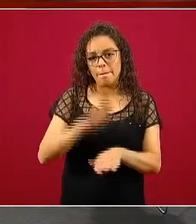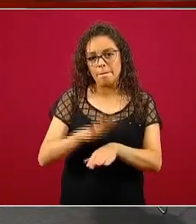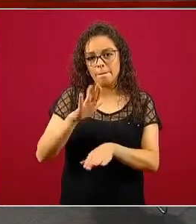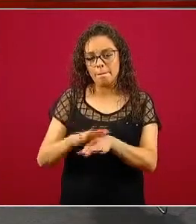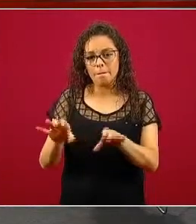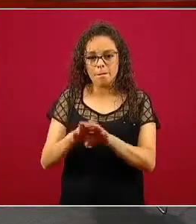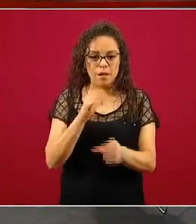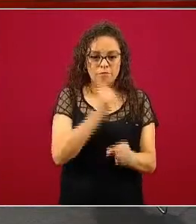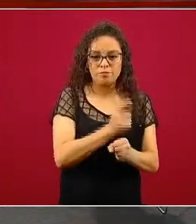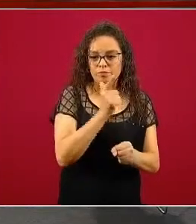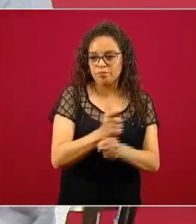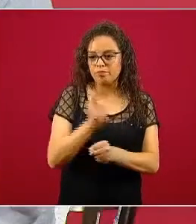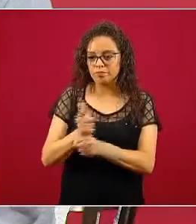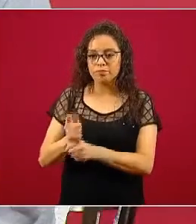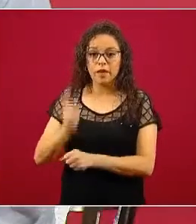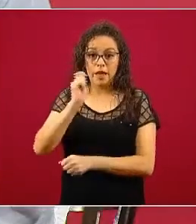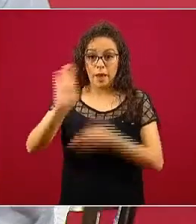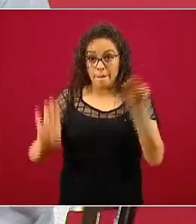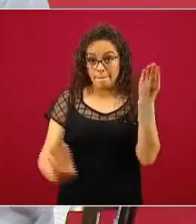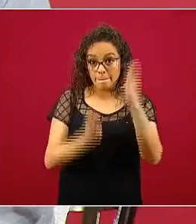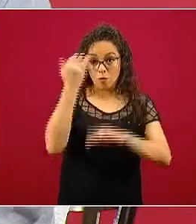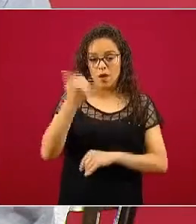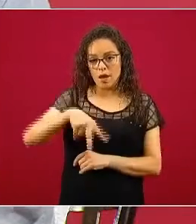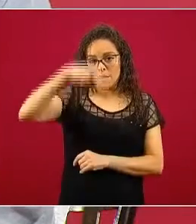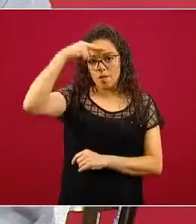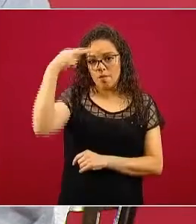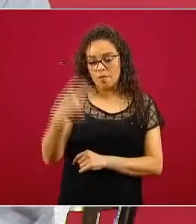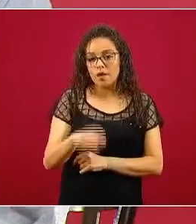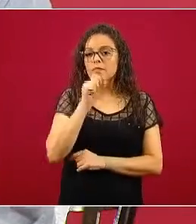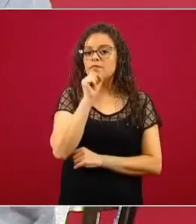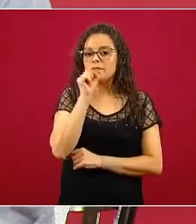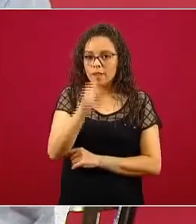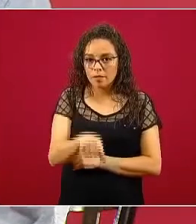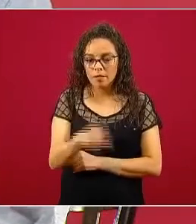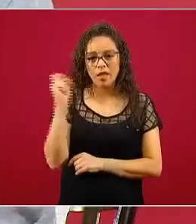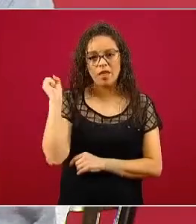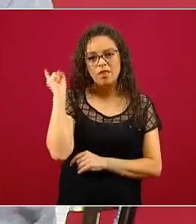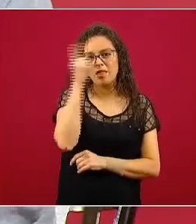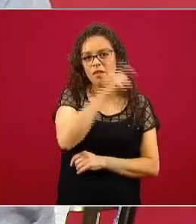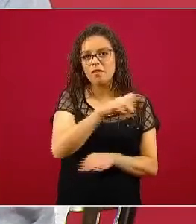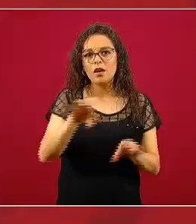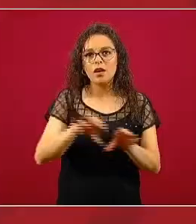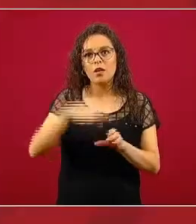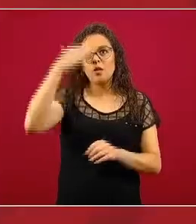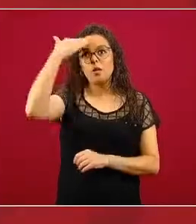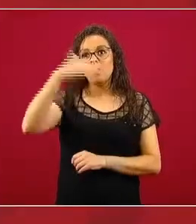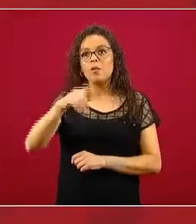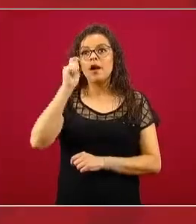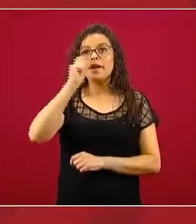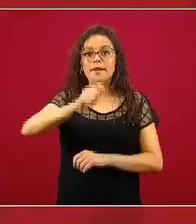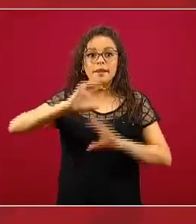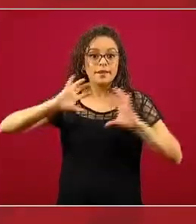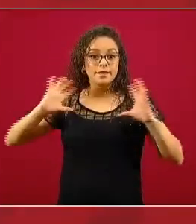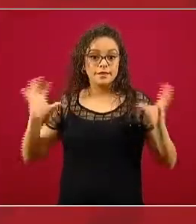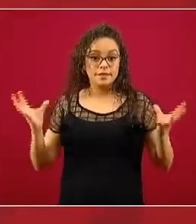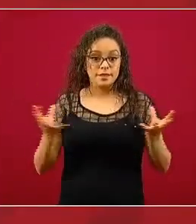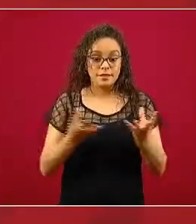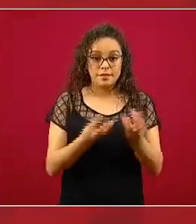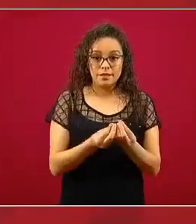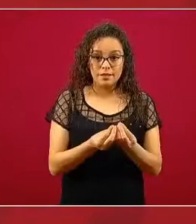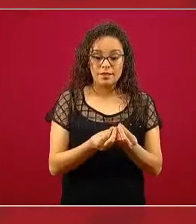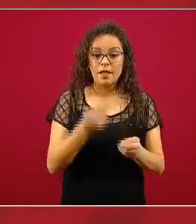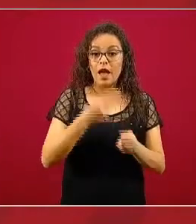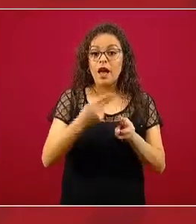identificar a lo largo de la epidemia en México y en el mundo. Y es difícil hacer una predicción general sobre hasta cuándo va a seguir el